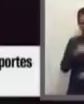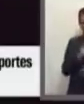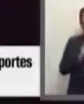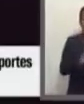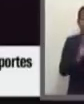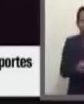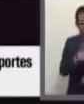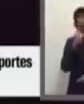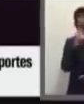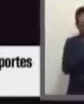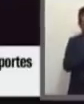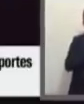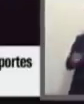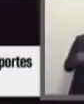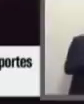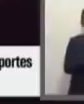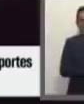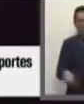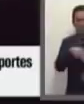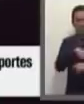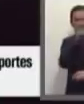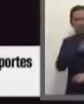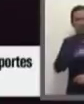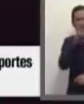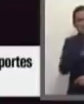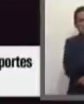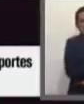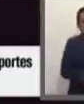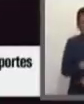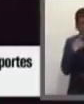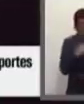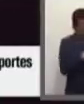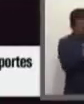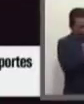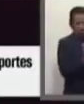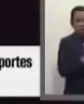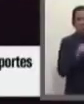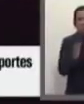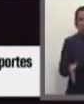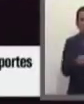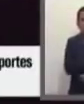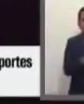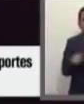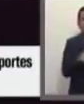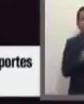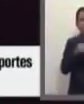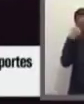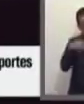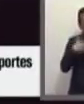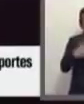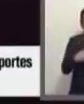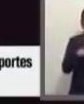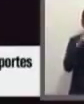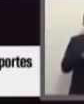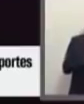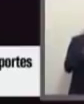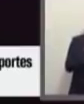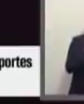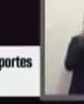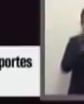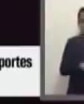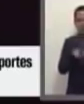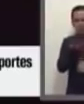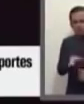mentir. Aquí están los datos. Ya se dieron presupuesto a través de deuda 2018, 2019 y